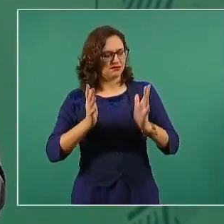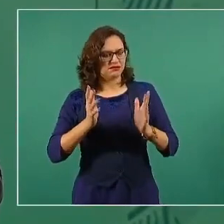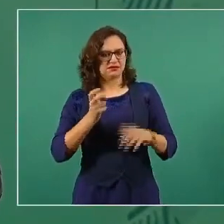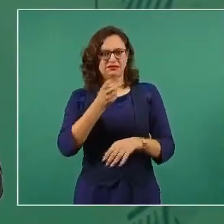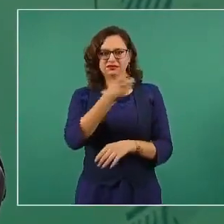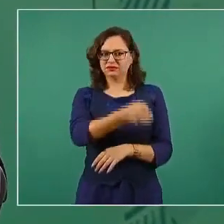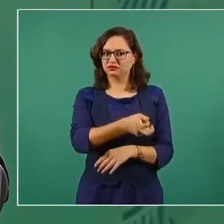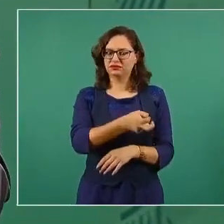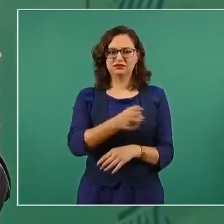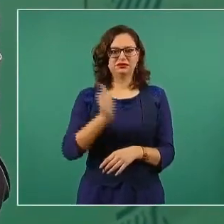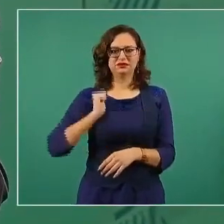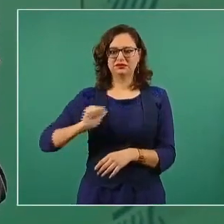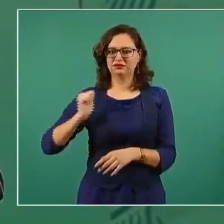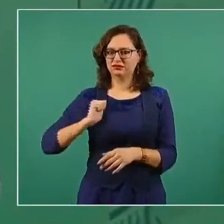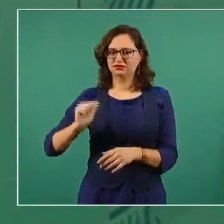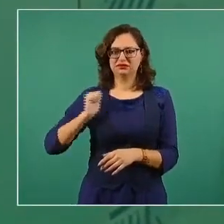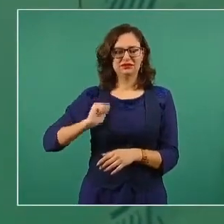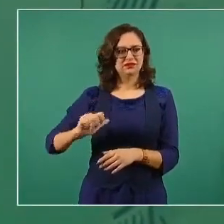Y lo peor